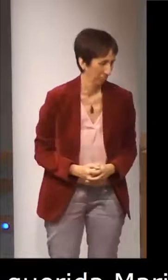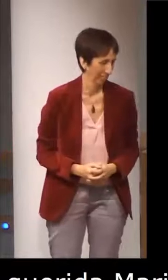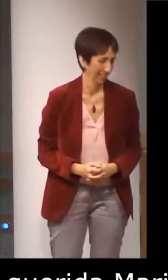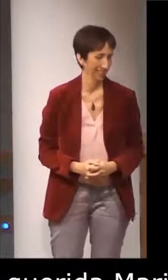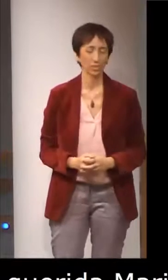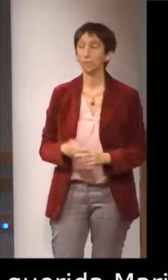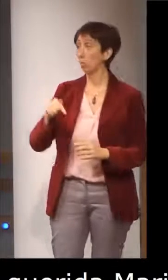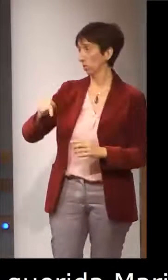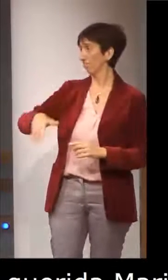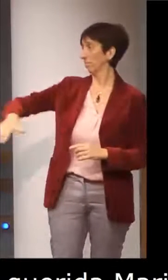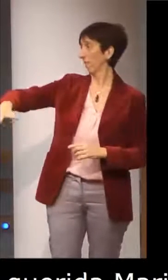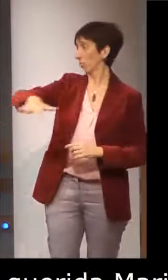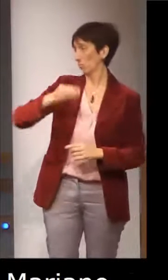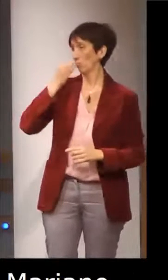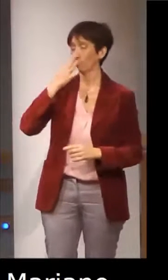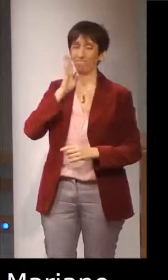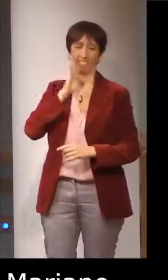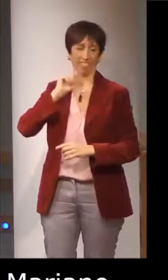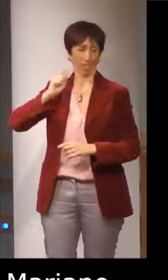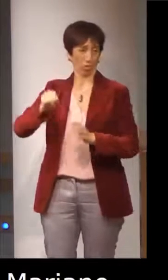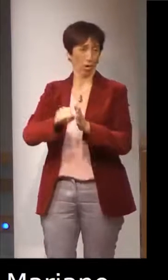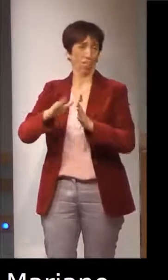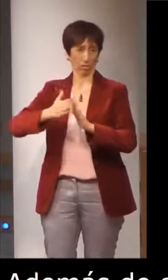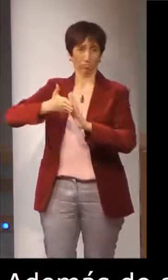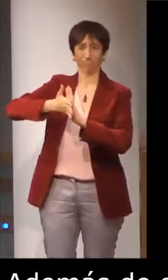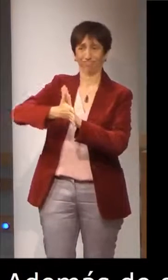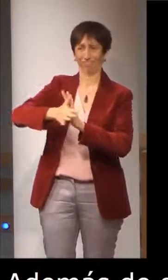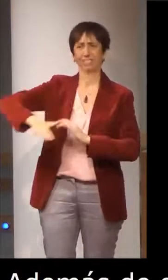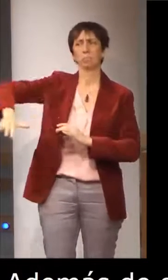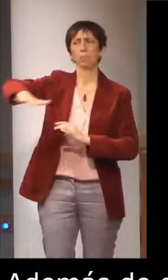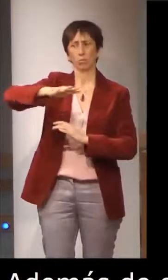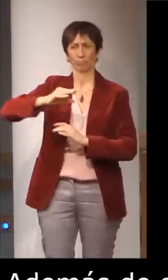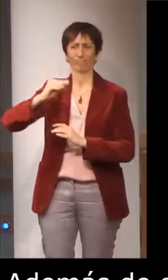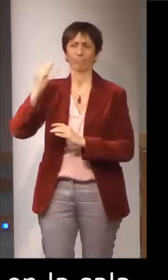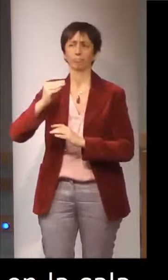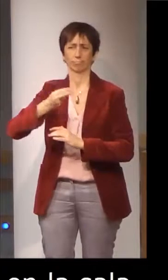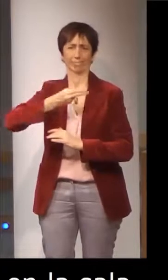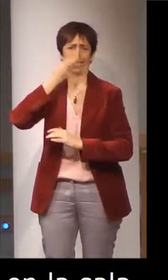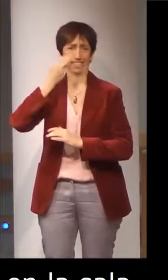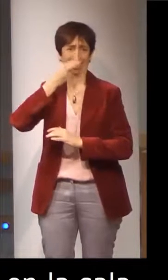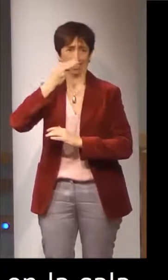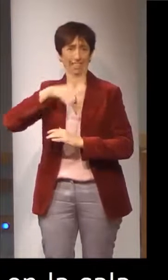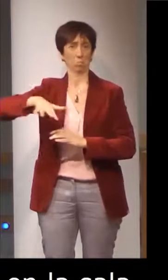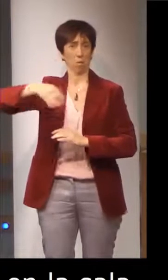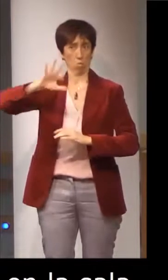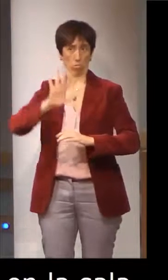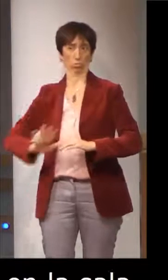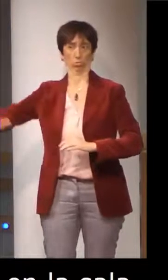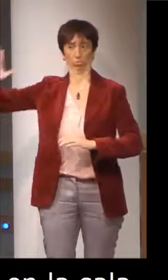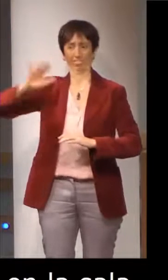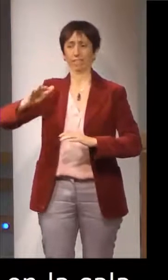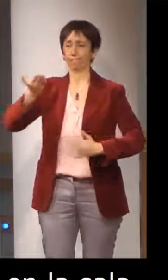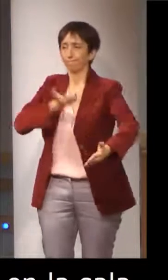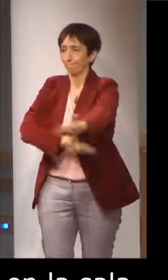Además de saludar a todos los presentes en la sala. Es un placer, lo que ya ha explicado la directora del CENELSE, compartir este